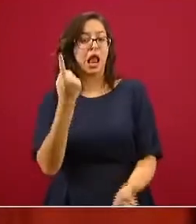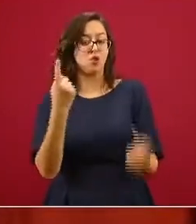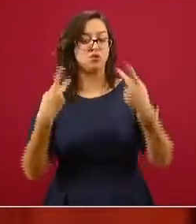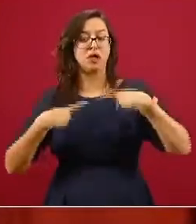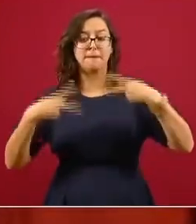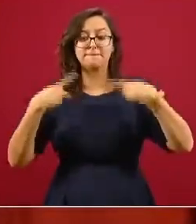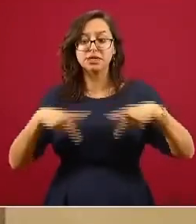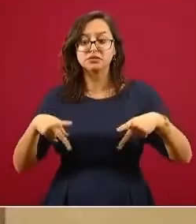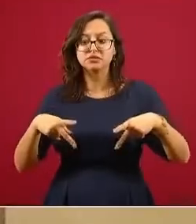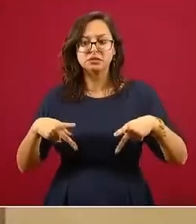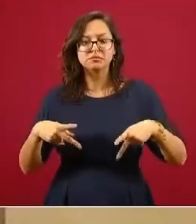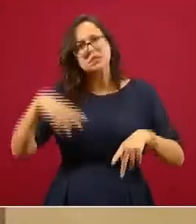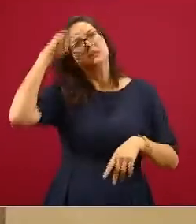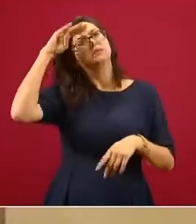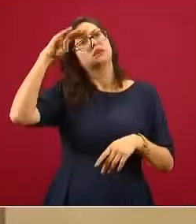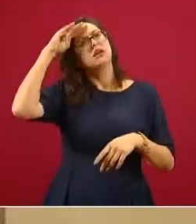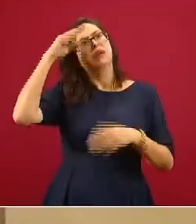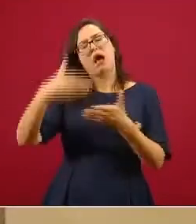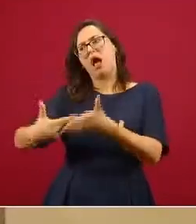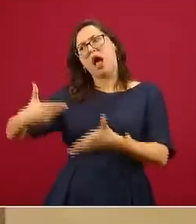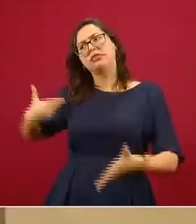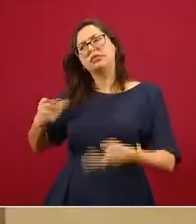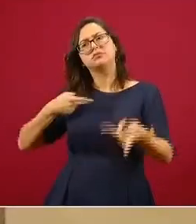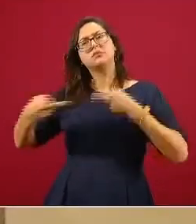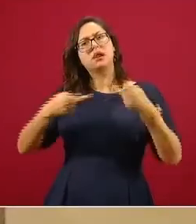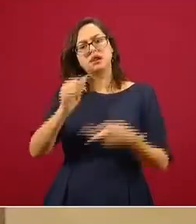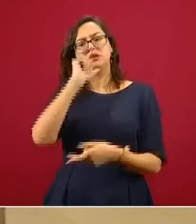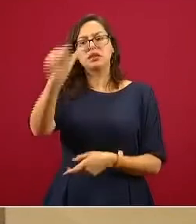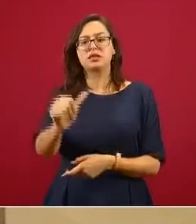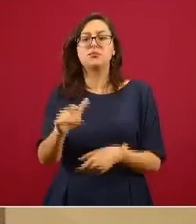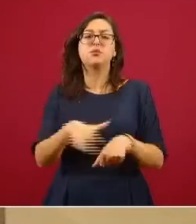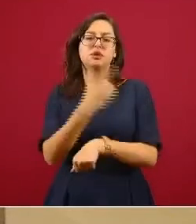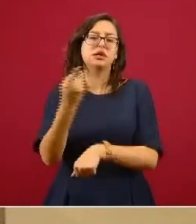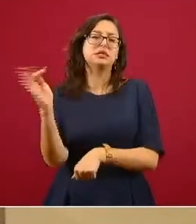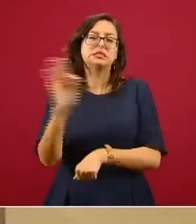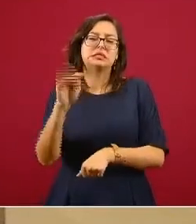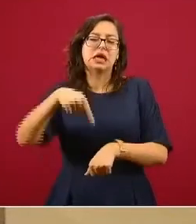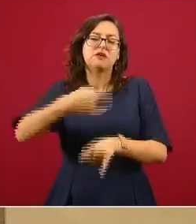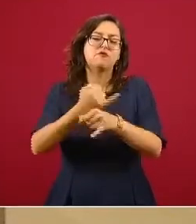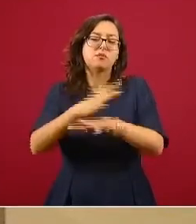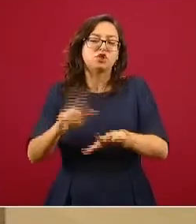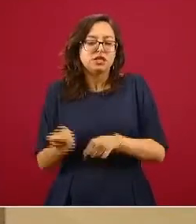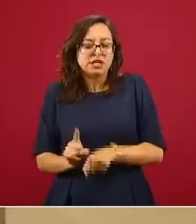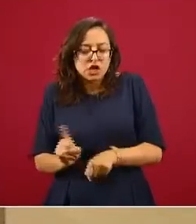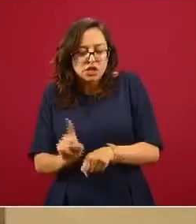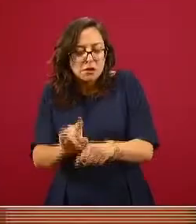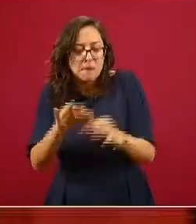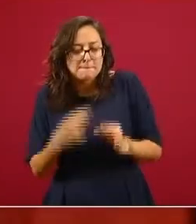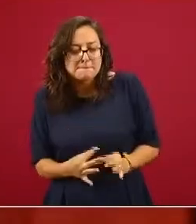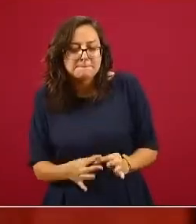es que no le han dado un seguimiento continuo, diario, a esta información.